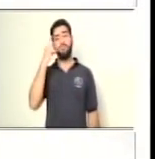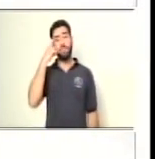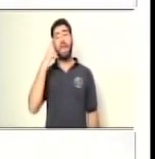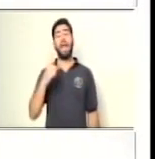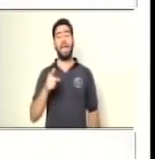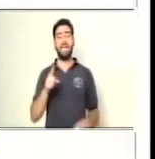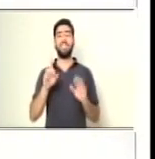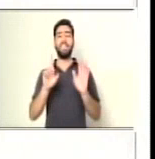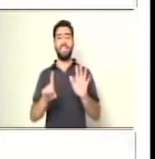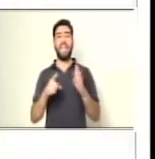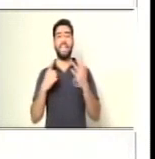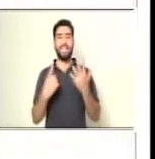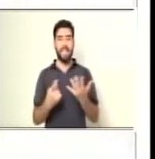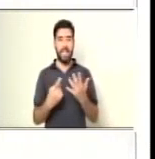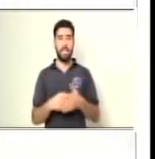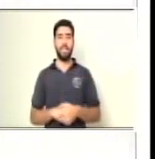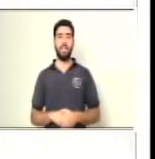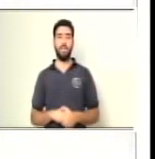16.